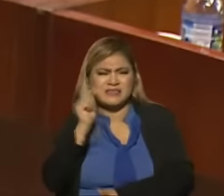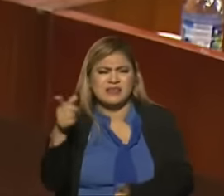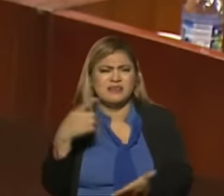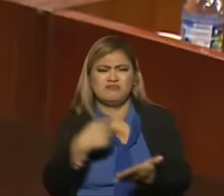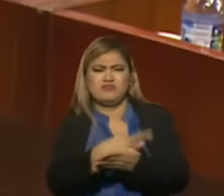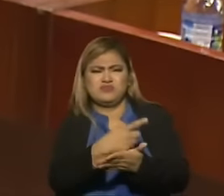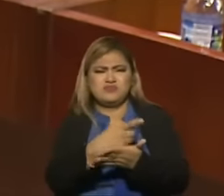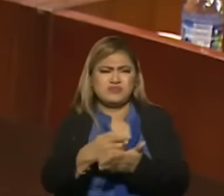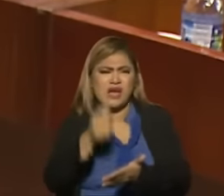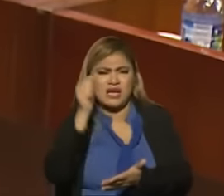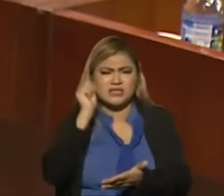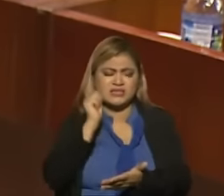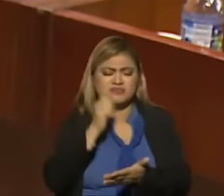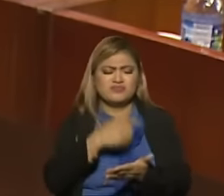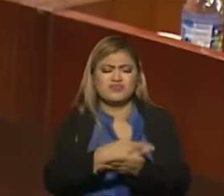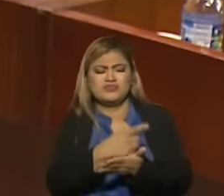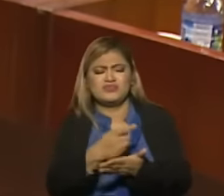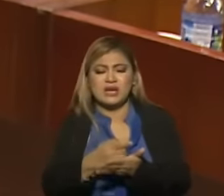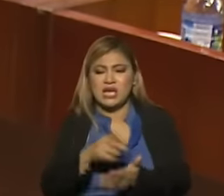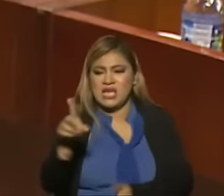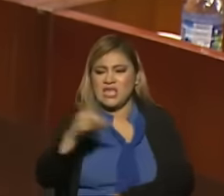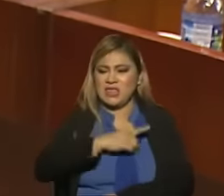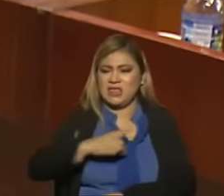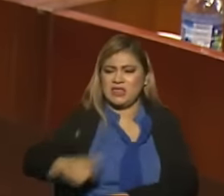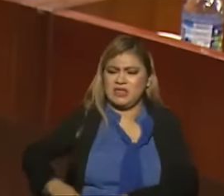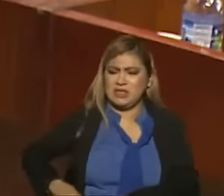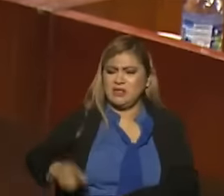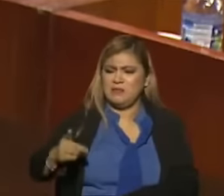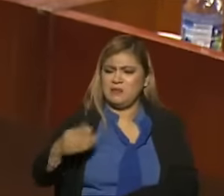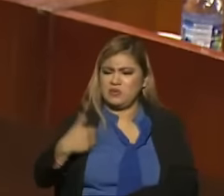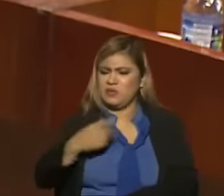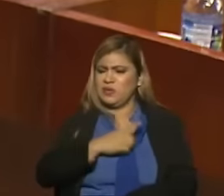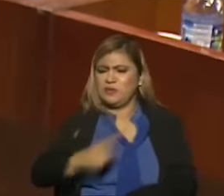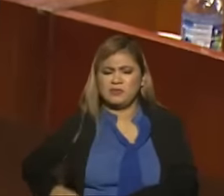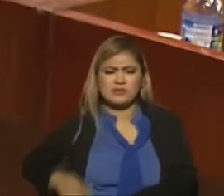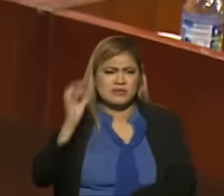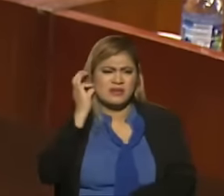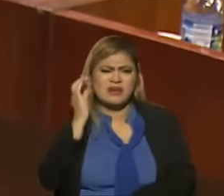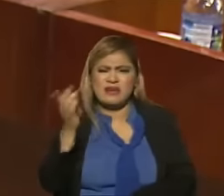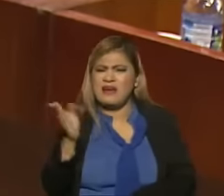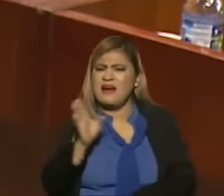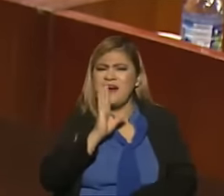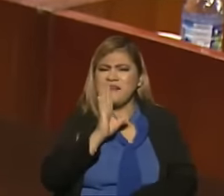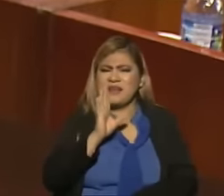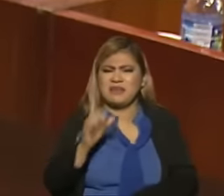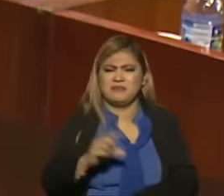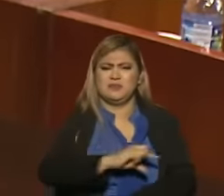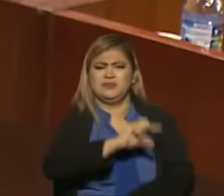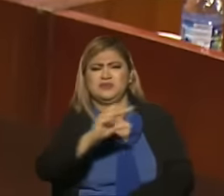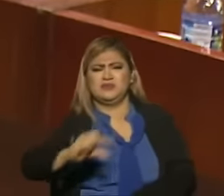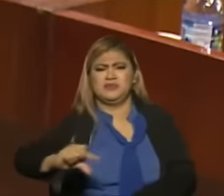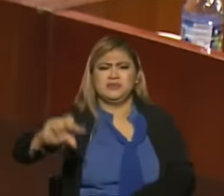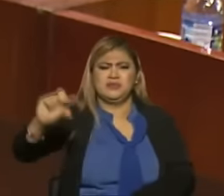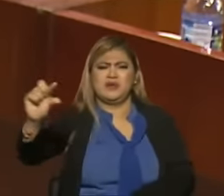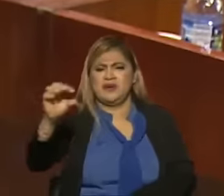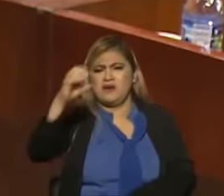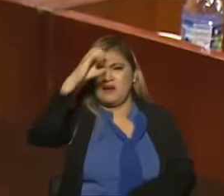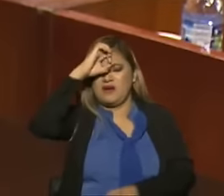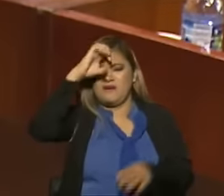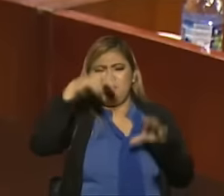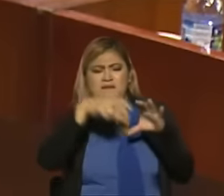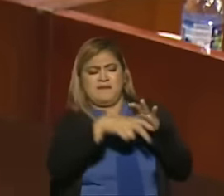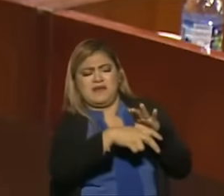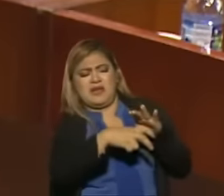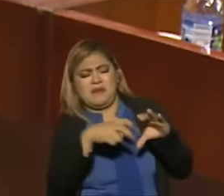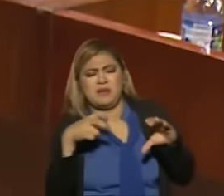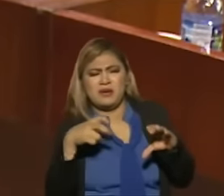que hablaron de un plan o de una nación o de un país minero. Hoy Panamá no se